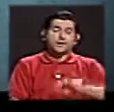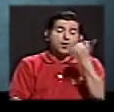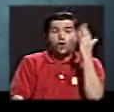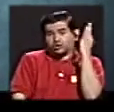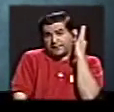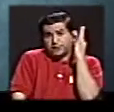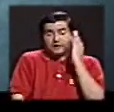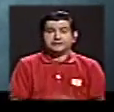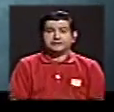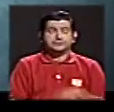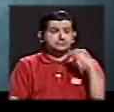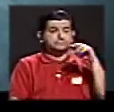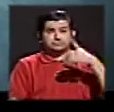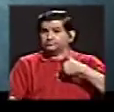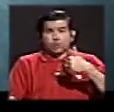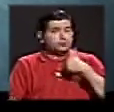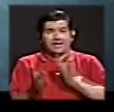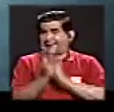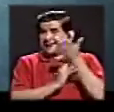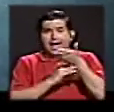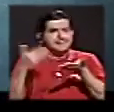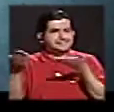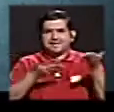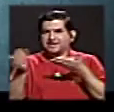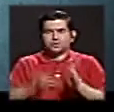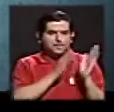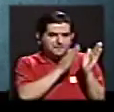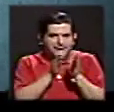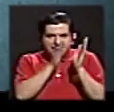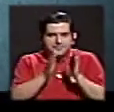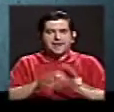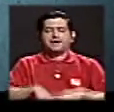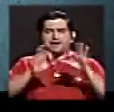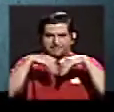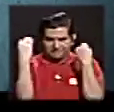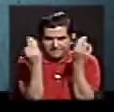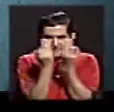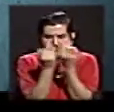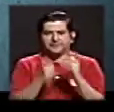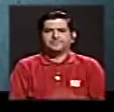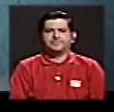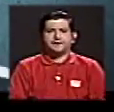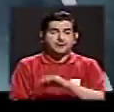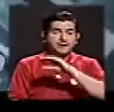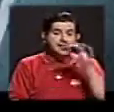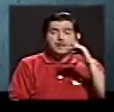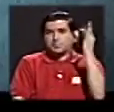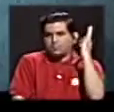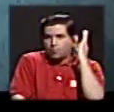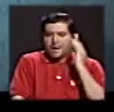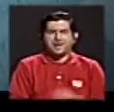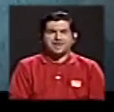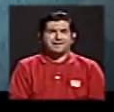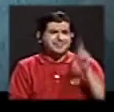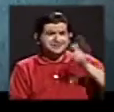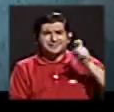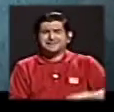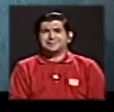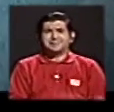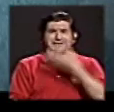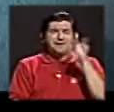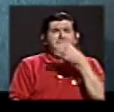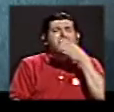Otras mujeres ni siquiera tienen acceso a servicios de planificación familiar. Y algunas mujeres necesitan una